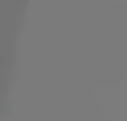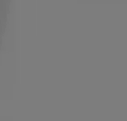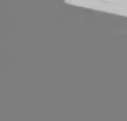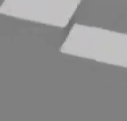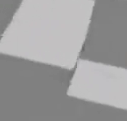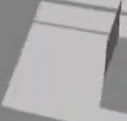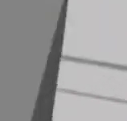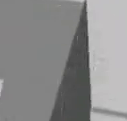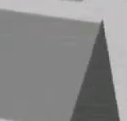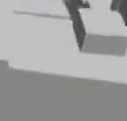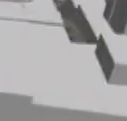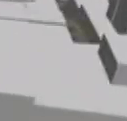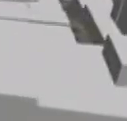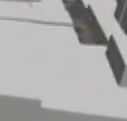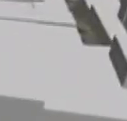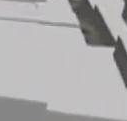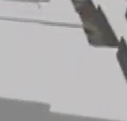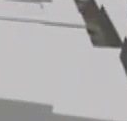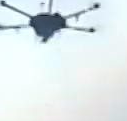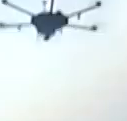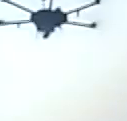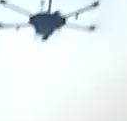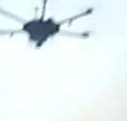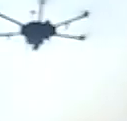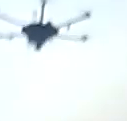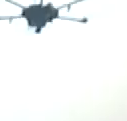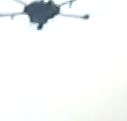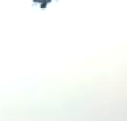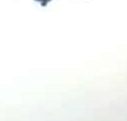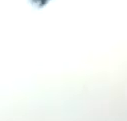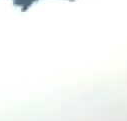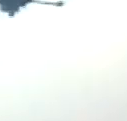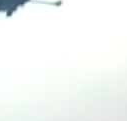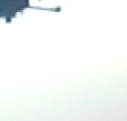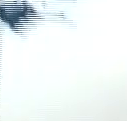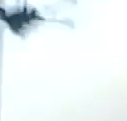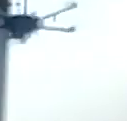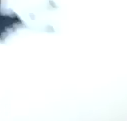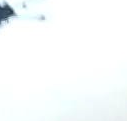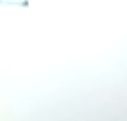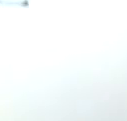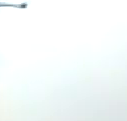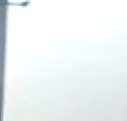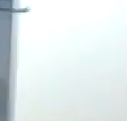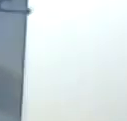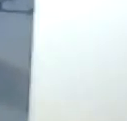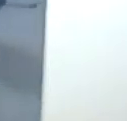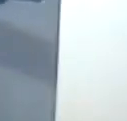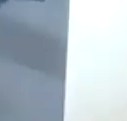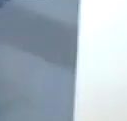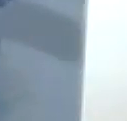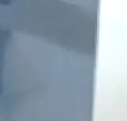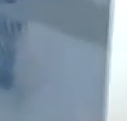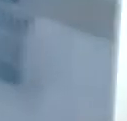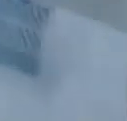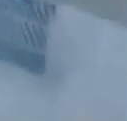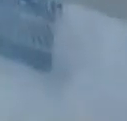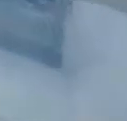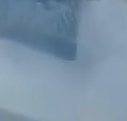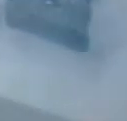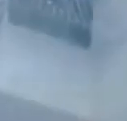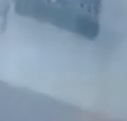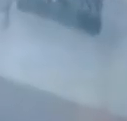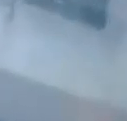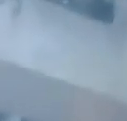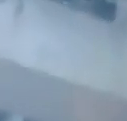a Taboski. Es allí cuando se efectúa la detonación de manera remota. El primer dron detonó frente a la tribuna